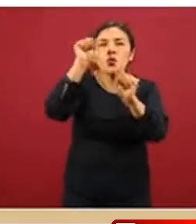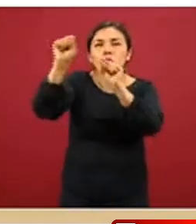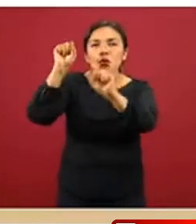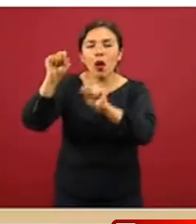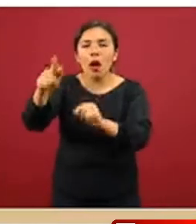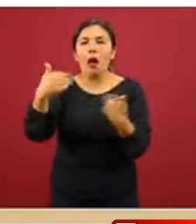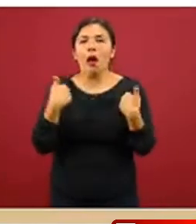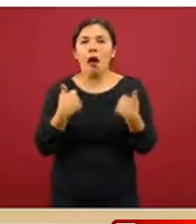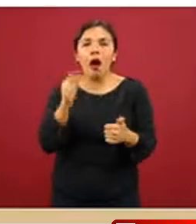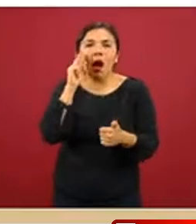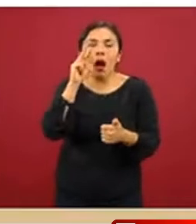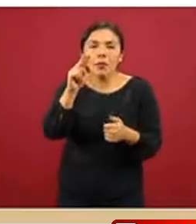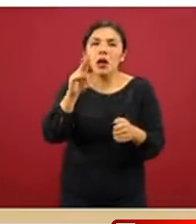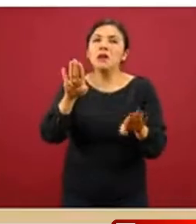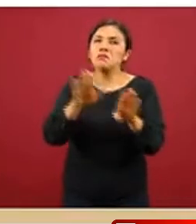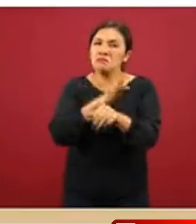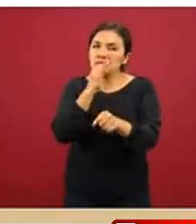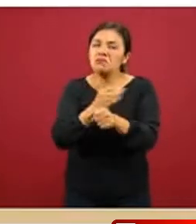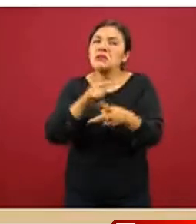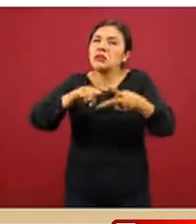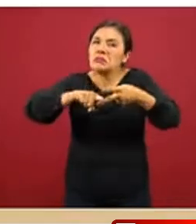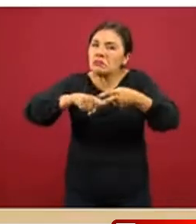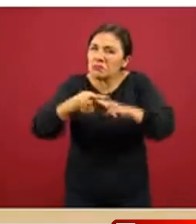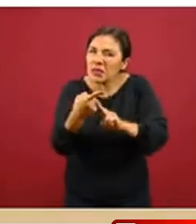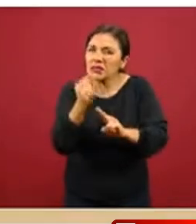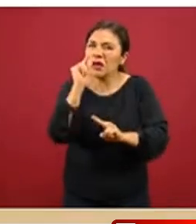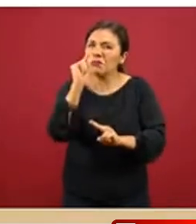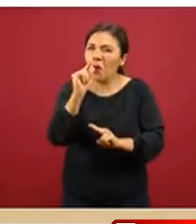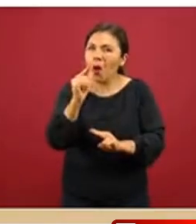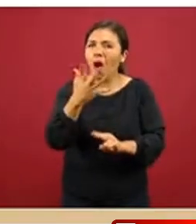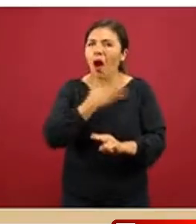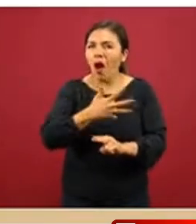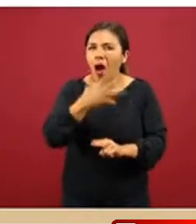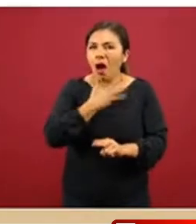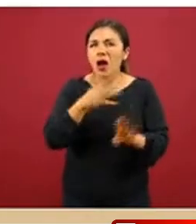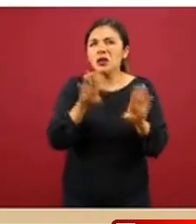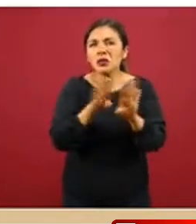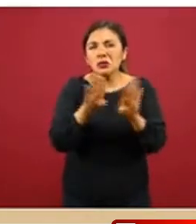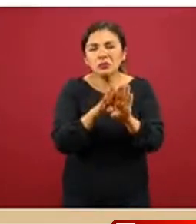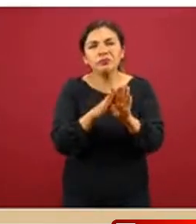que inclusive esa estabilidad podría empezar a generar